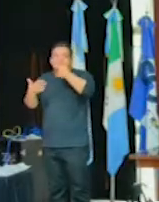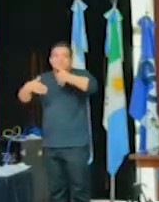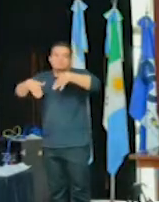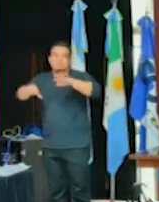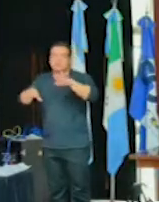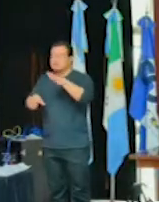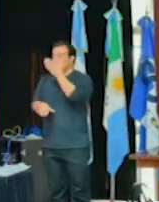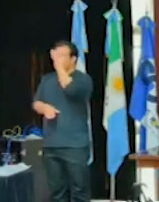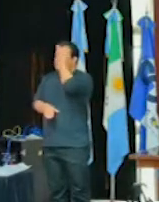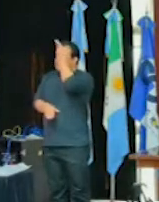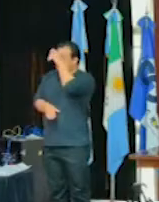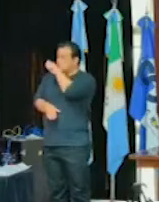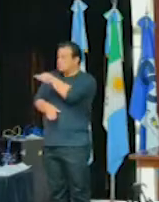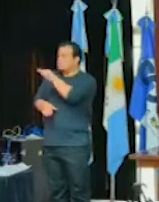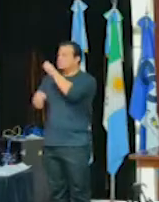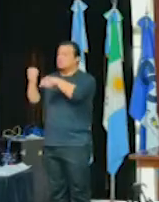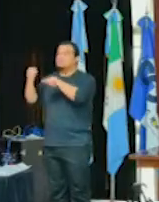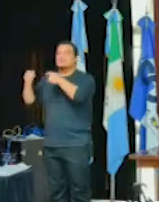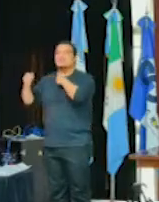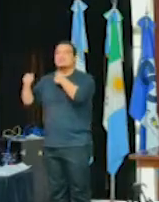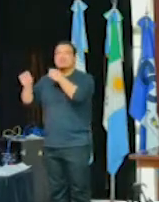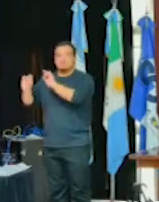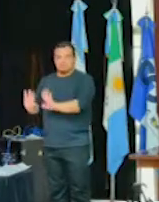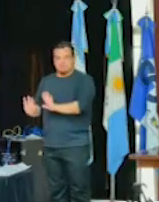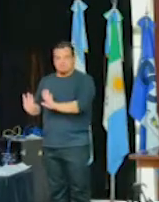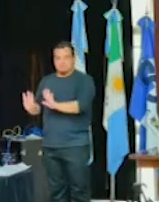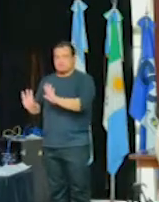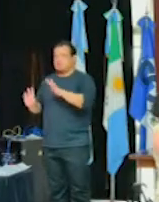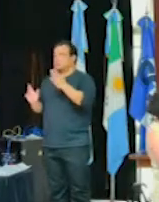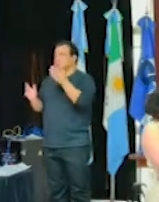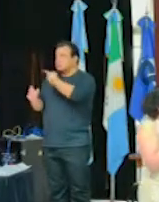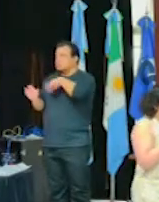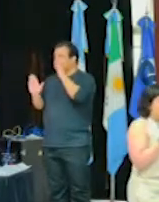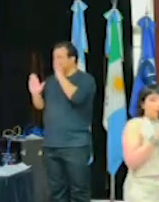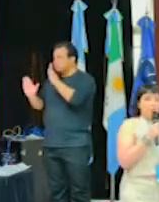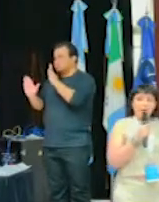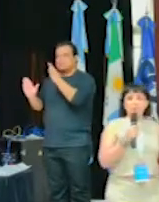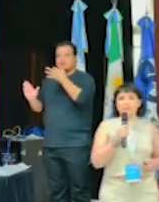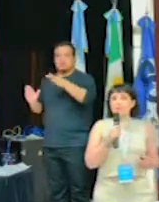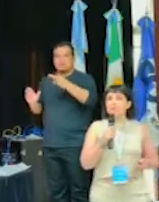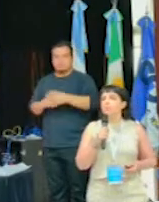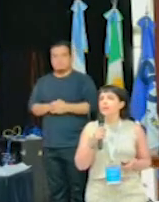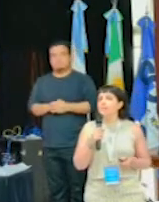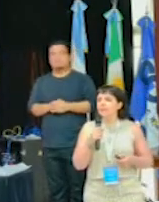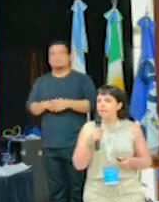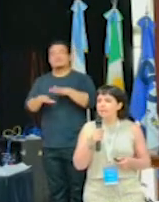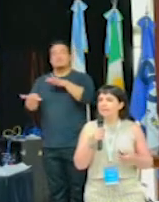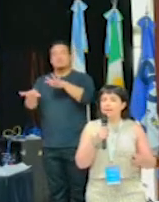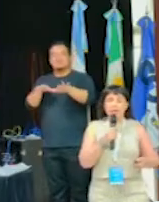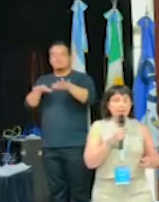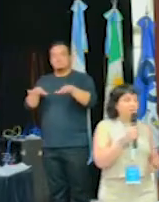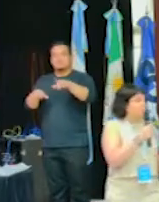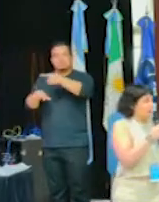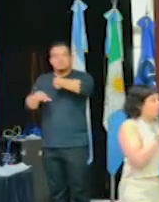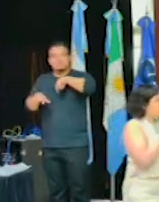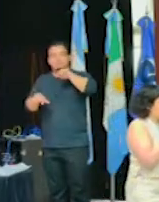y mi práctica va a girar en torno a él, ¿sí? Cuando hablamos también de una mirada integral